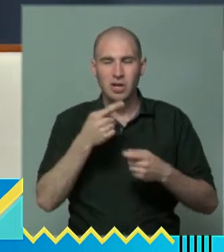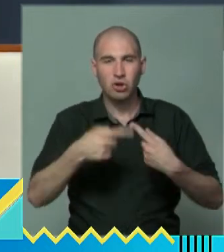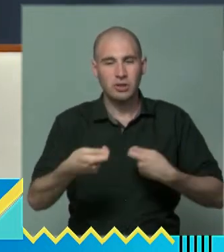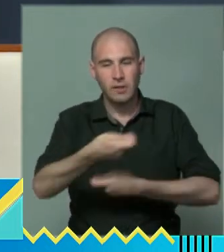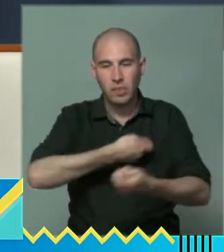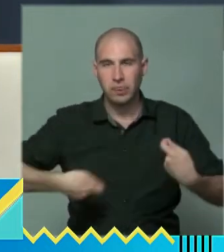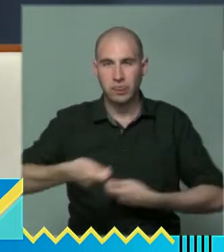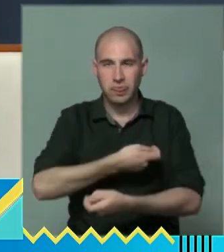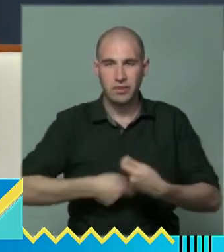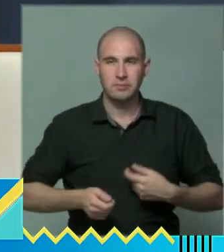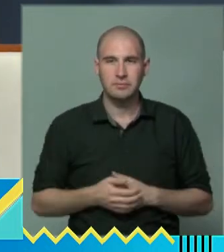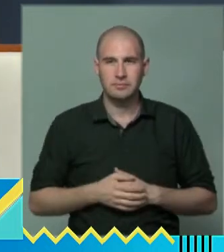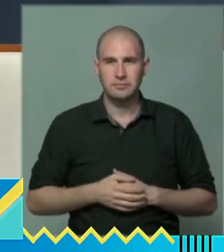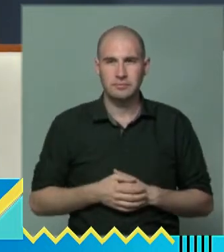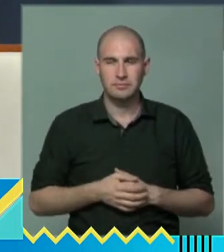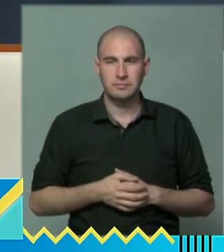operaciones. Entonces,